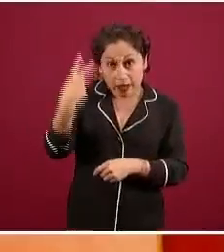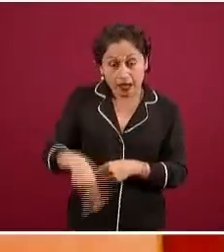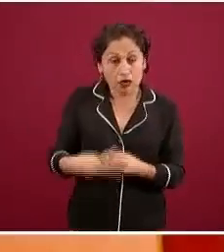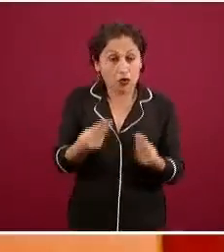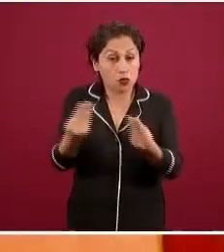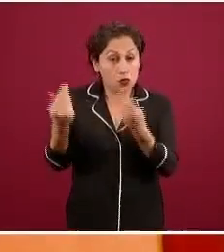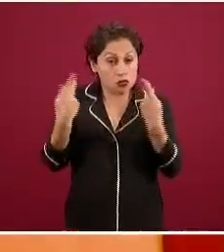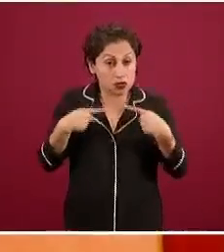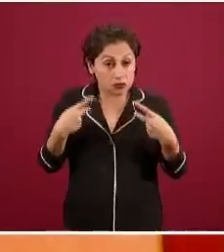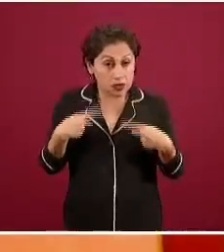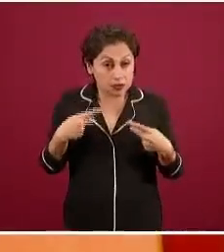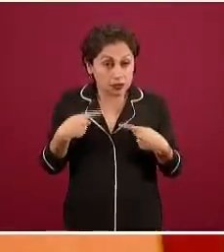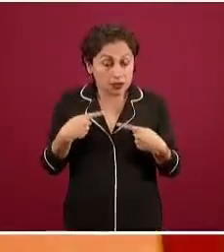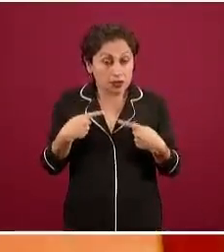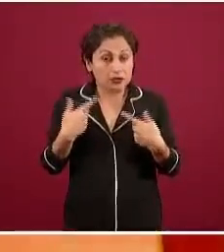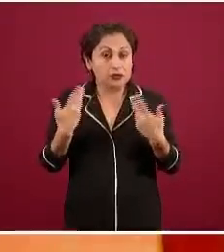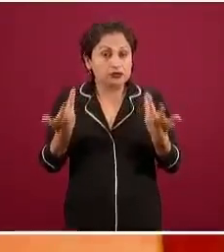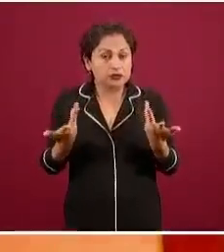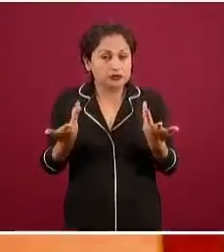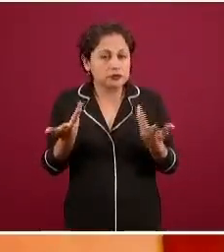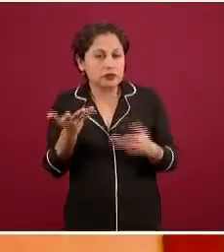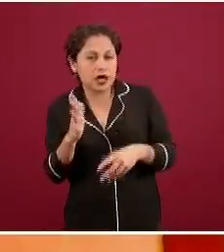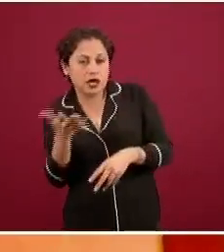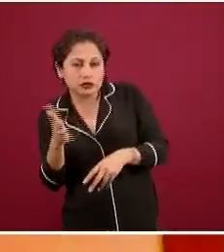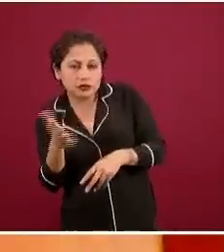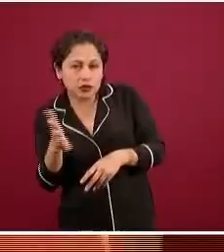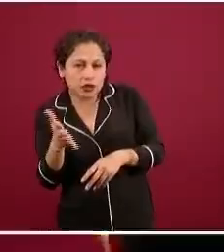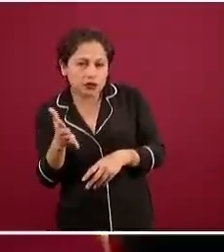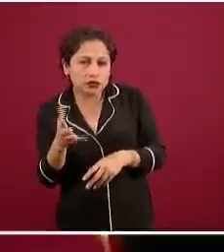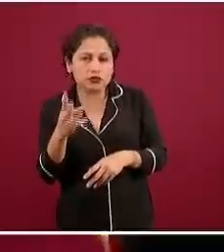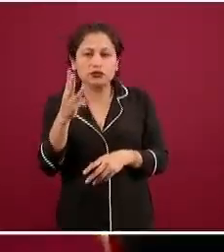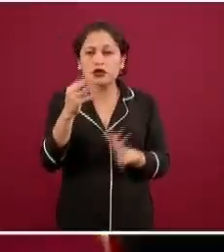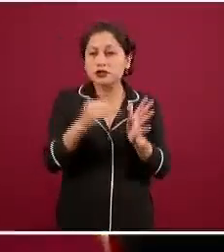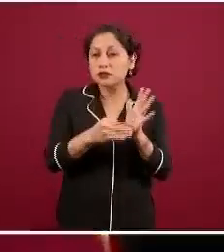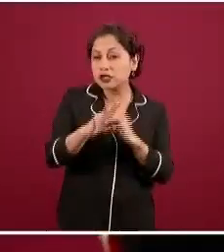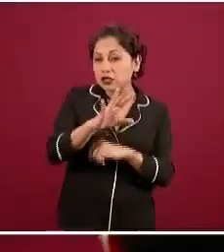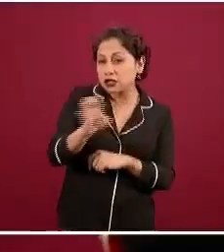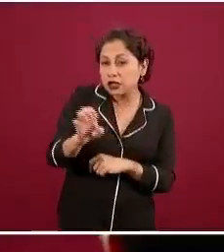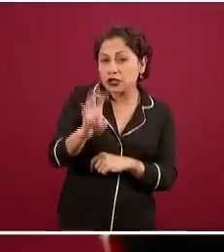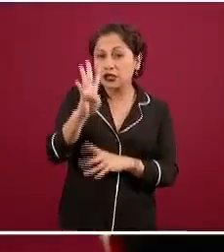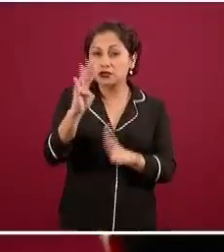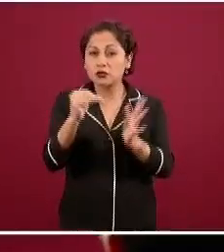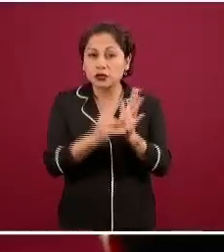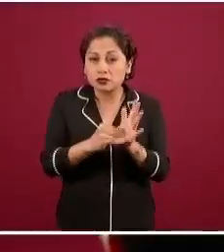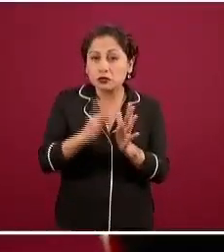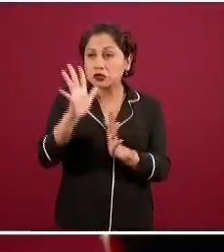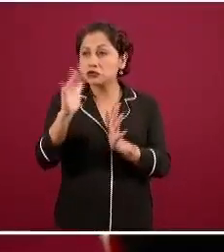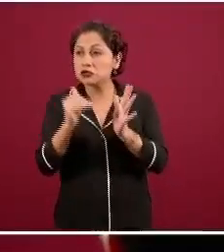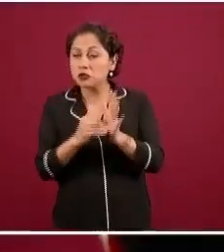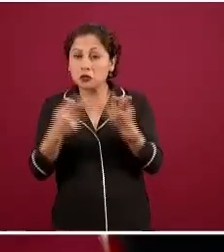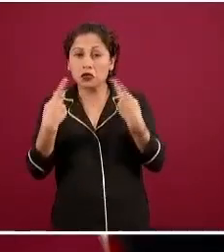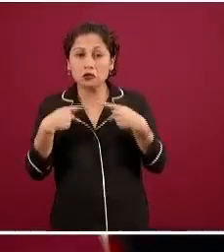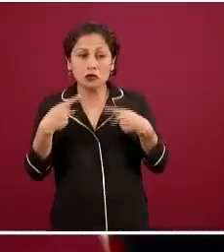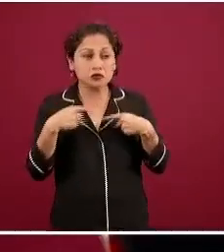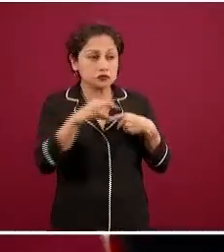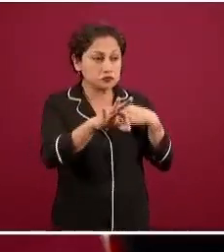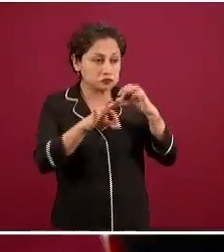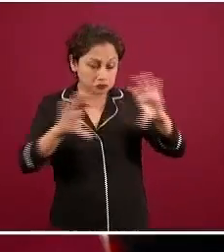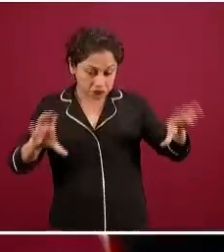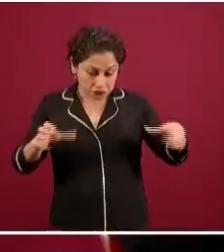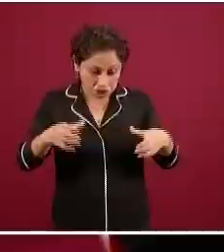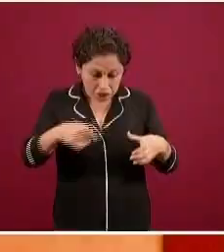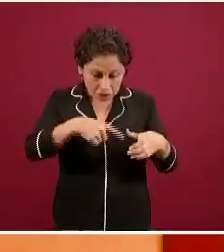basta entrevistar a 3.500, 4.000, 5.000 personas. Compárese